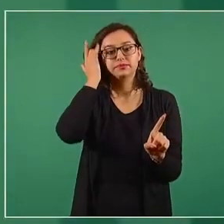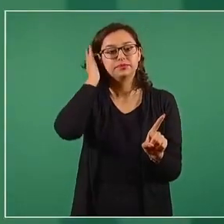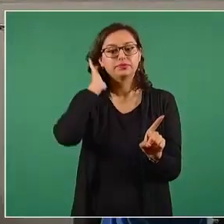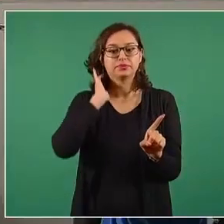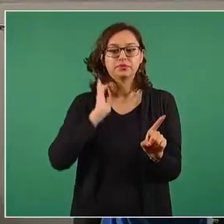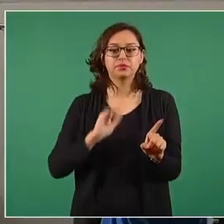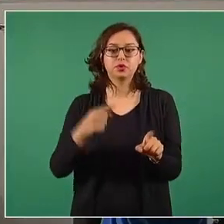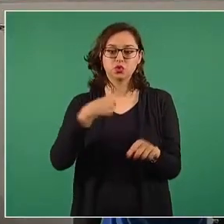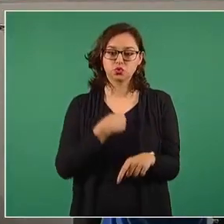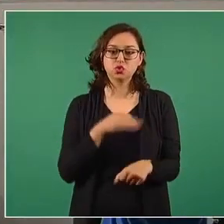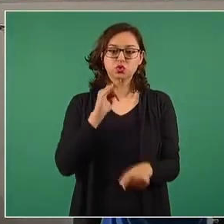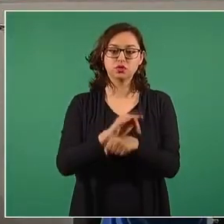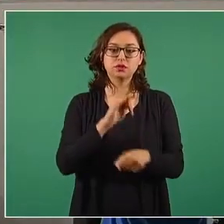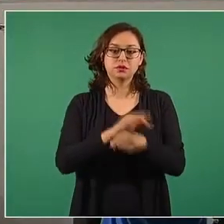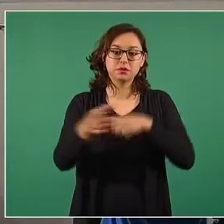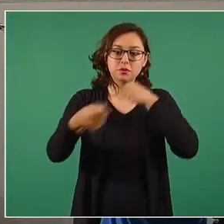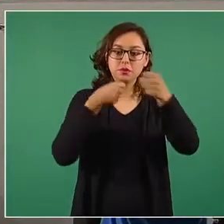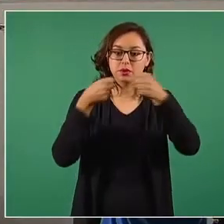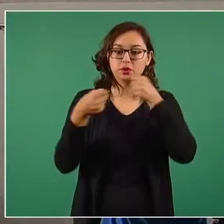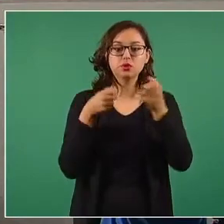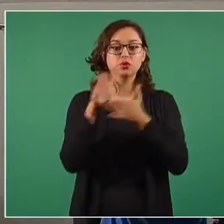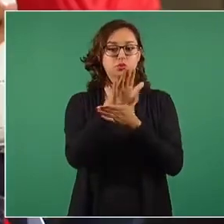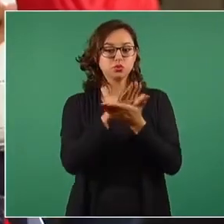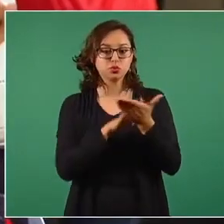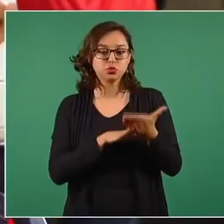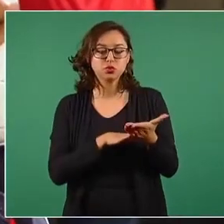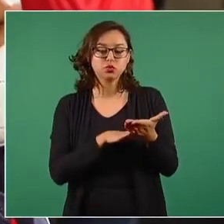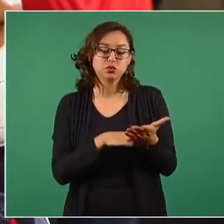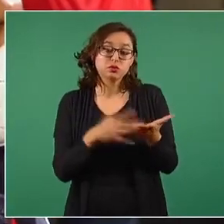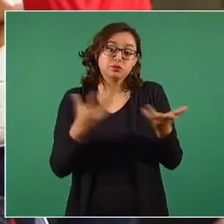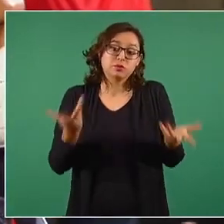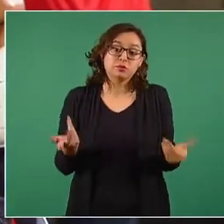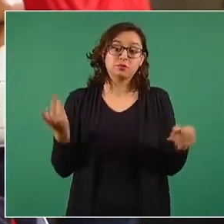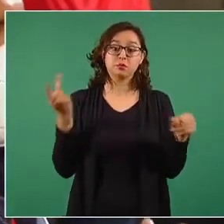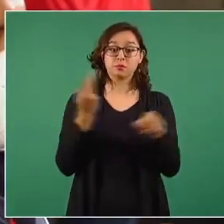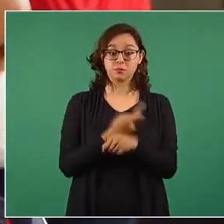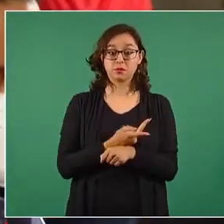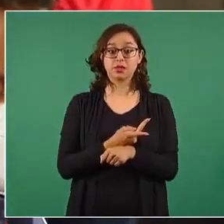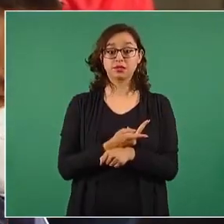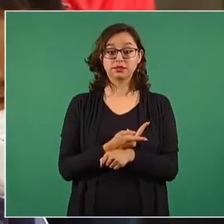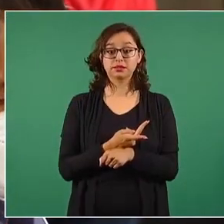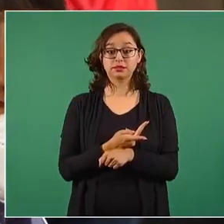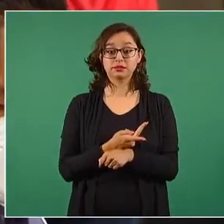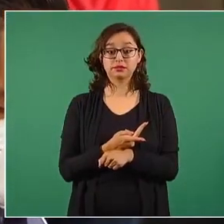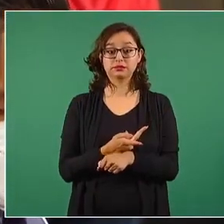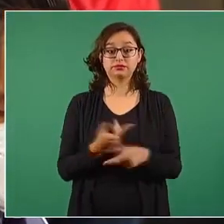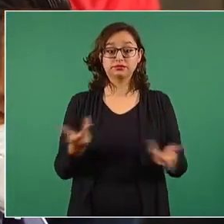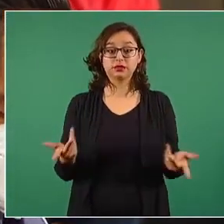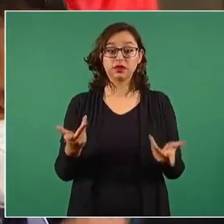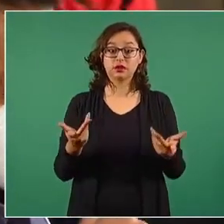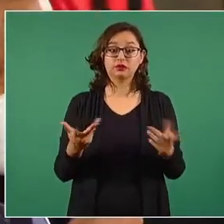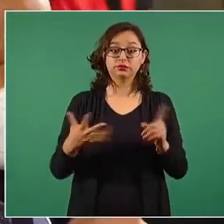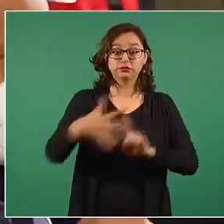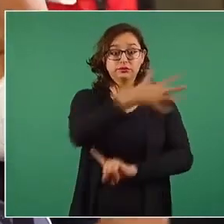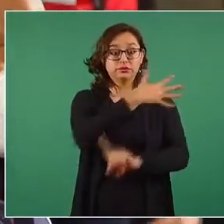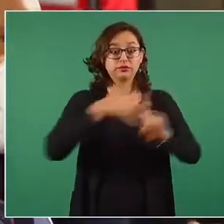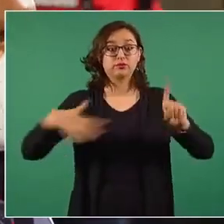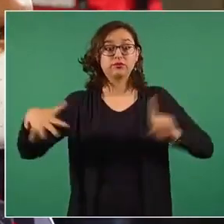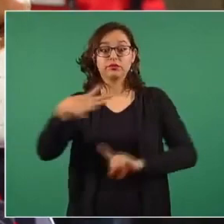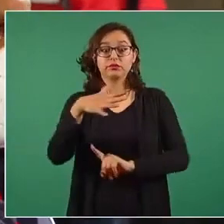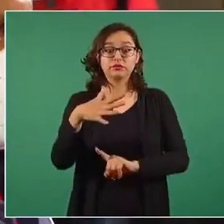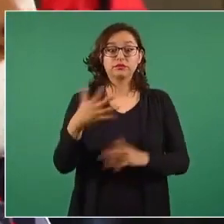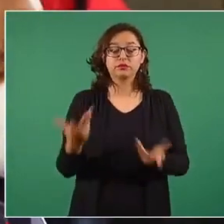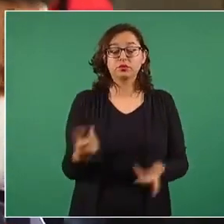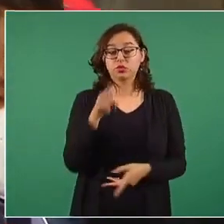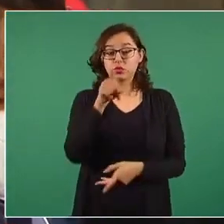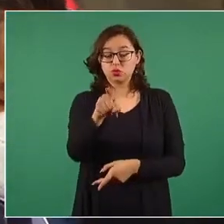No es la misma. Yo defiendo al periodista de a pie y resulta, presidente, que si esto, todo esto, usted lo usa como defensa